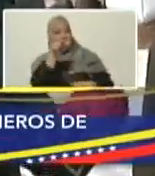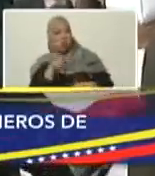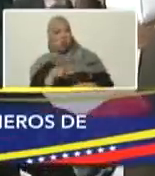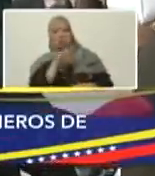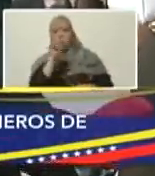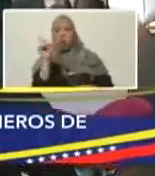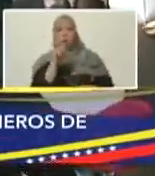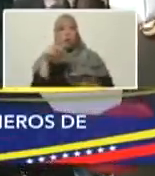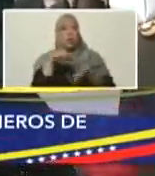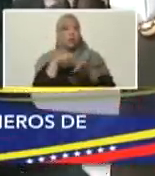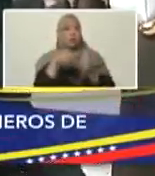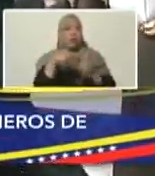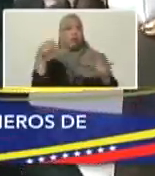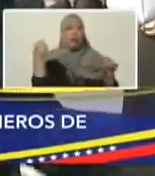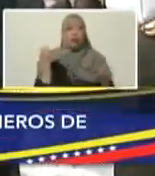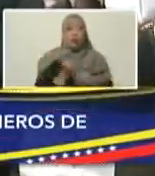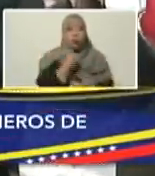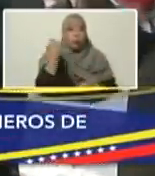significar más